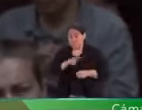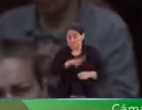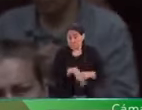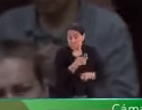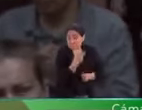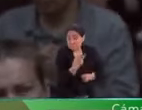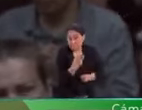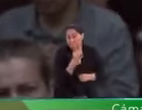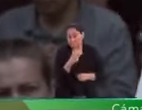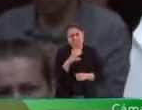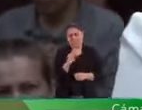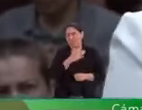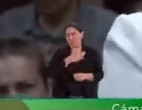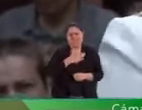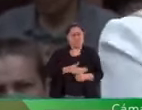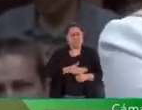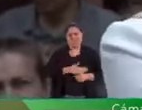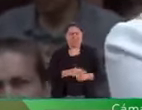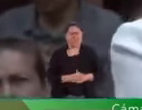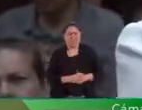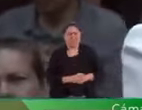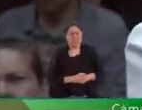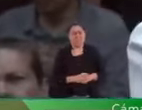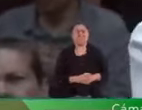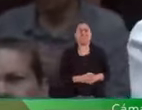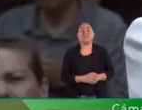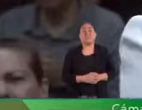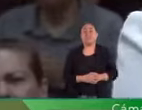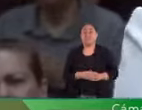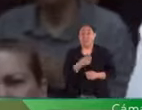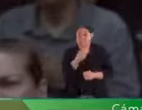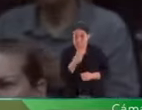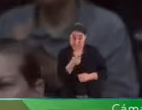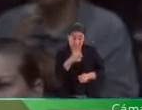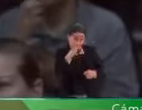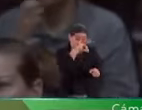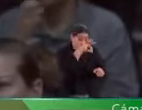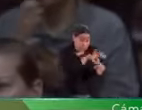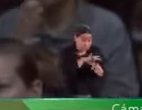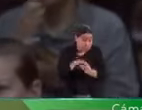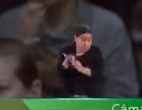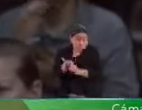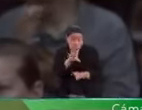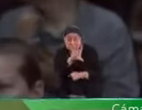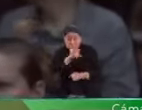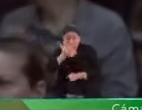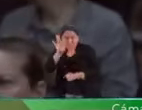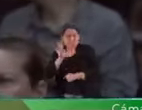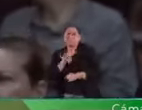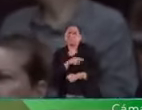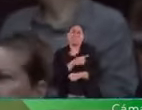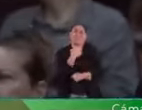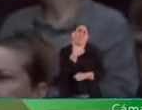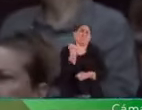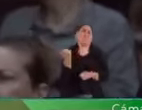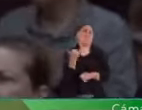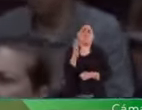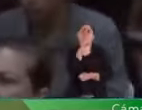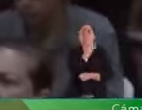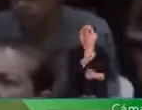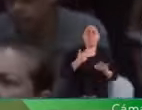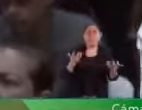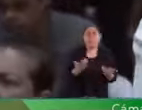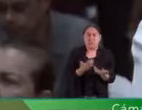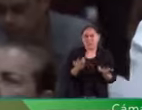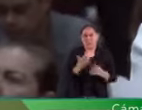los justiciables. Estas elecciones son absolutamente inoperantes, son ineficaces